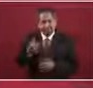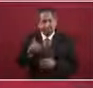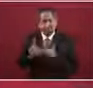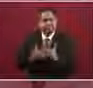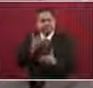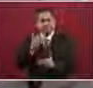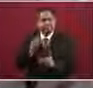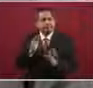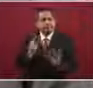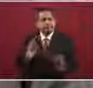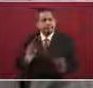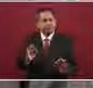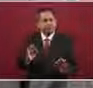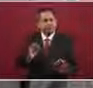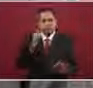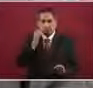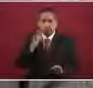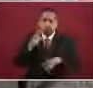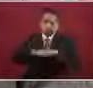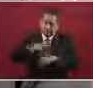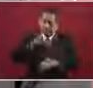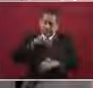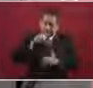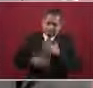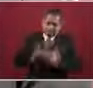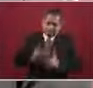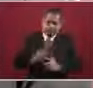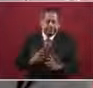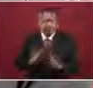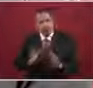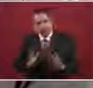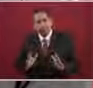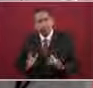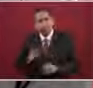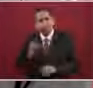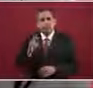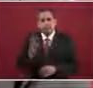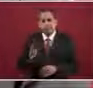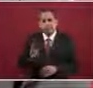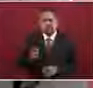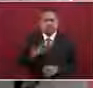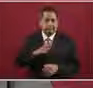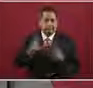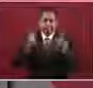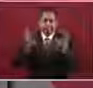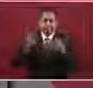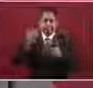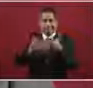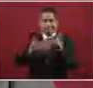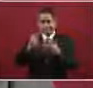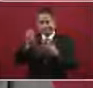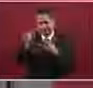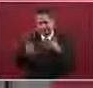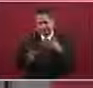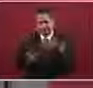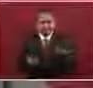quisiéramos ir más a prisa, tenemos temas pendientes que debemos de